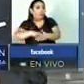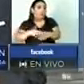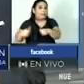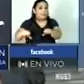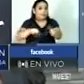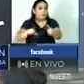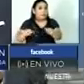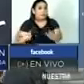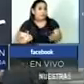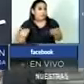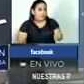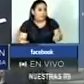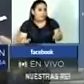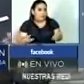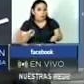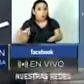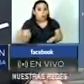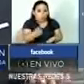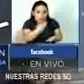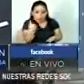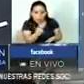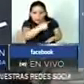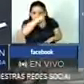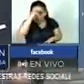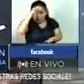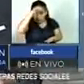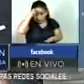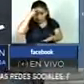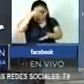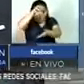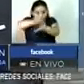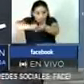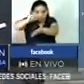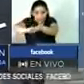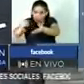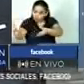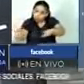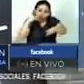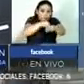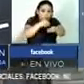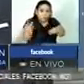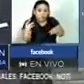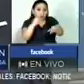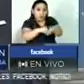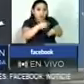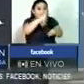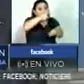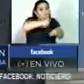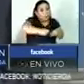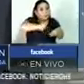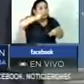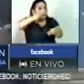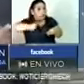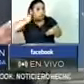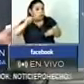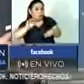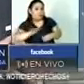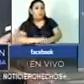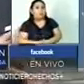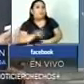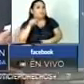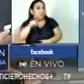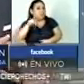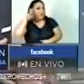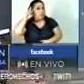del nivel de empleo, del número de personas que están empleadas y de los salarios sobre los cuales cotizan. Eso va a